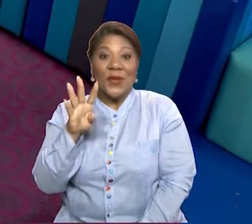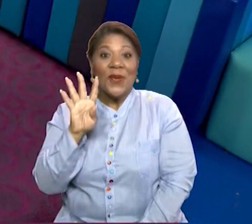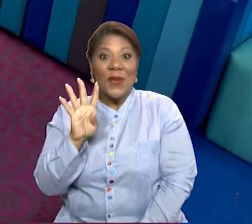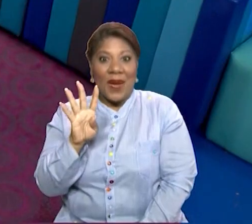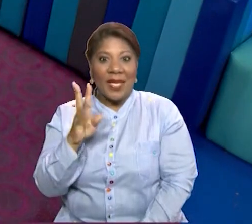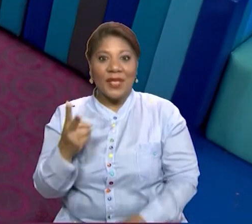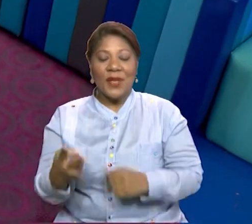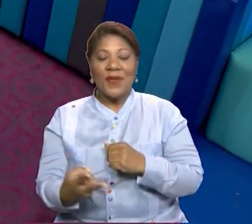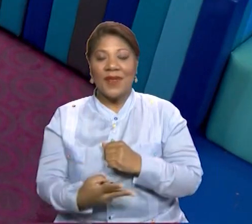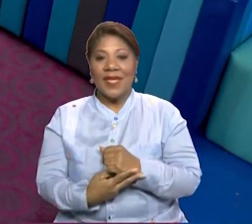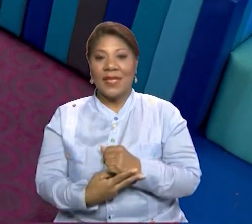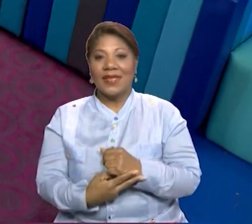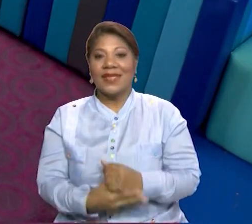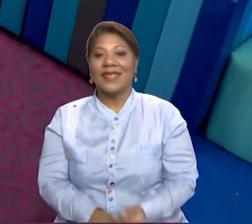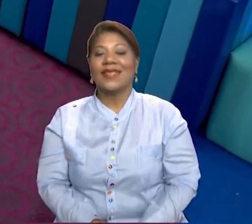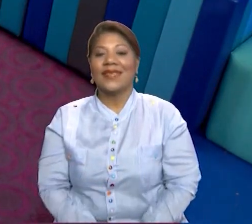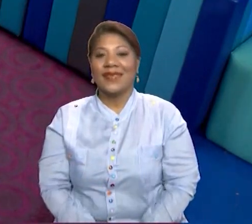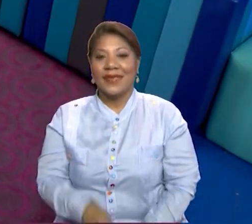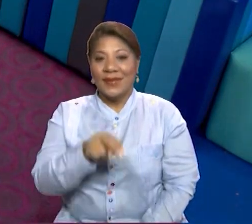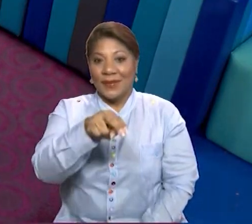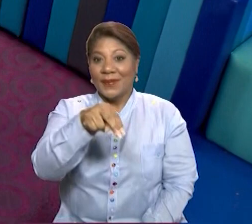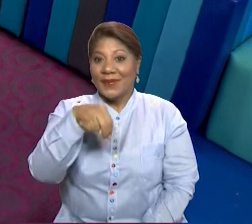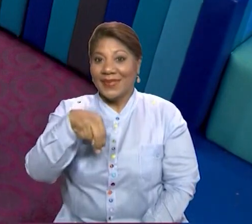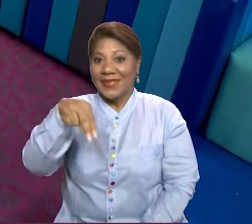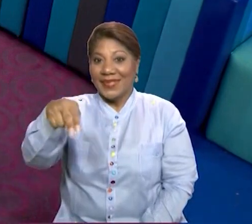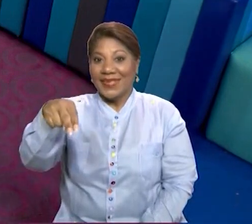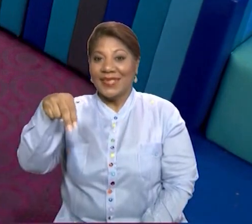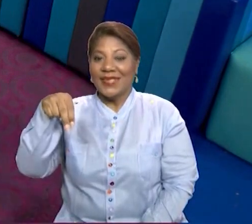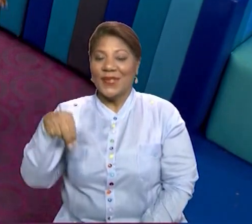1, 2, 3, 4. Última.